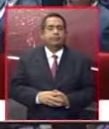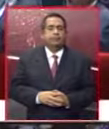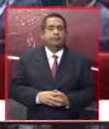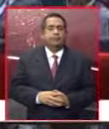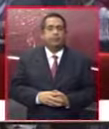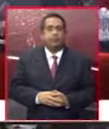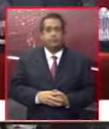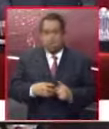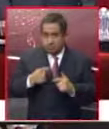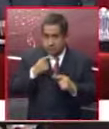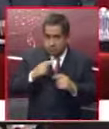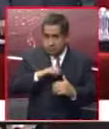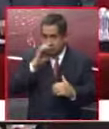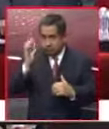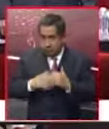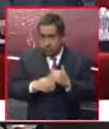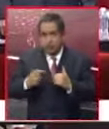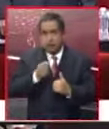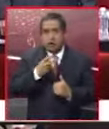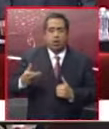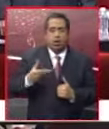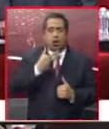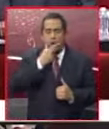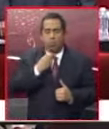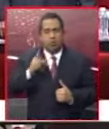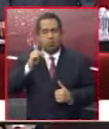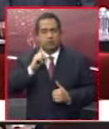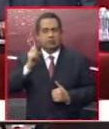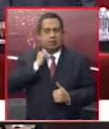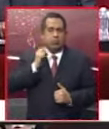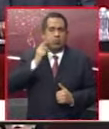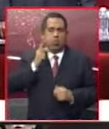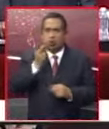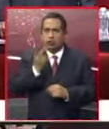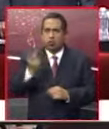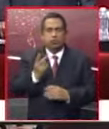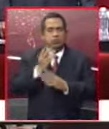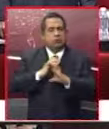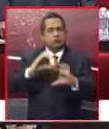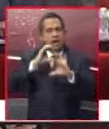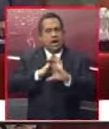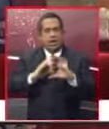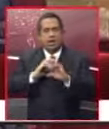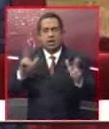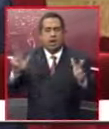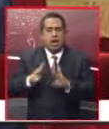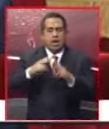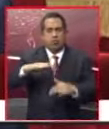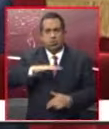Al término, las y los legisladores de ambas cámaras entonaron el himno nacional mexicano.